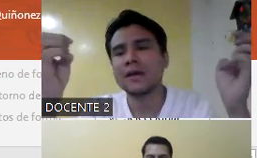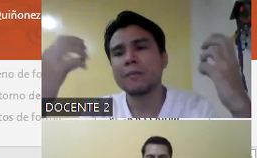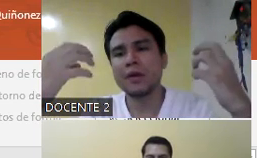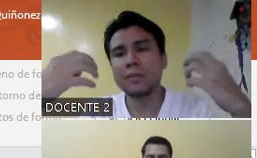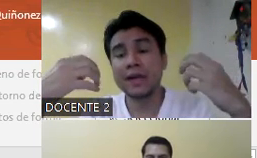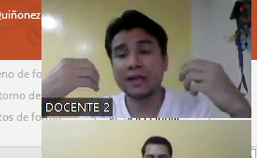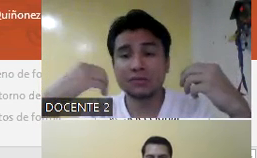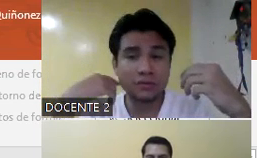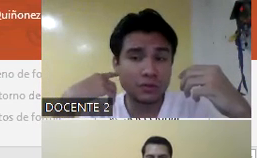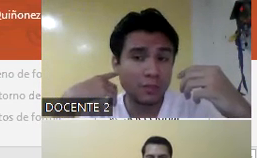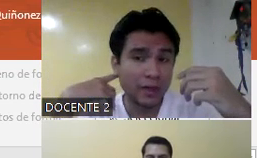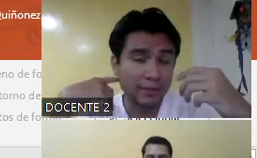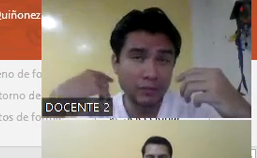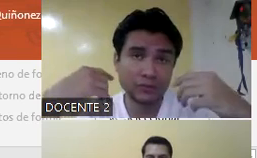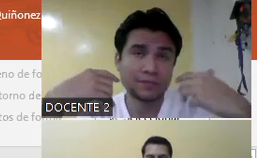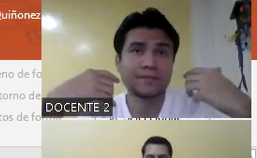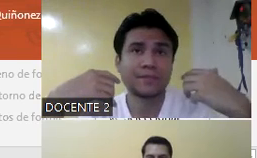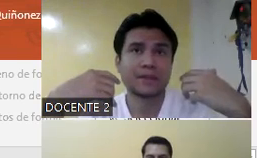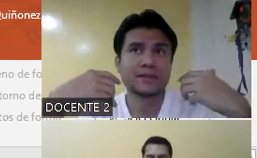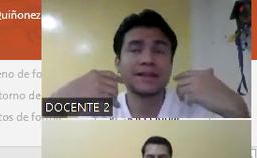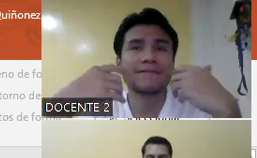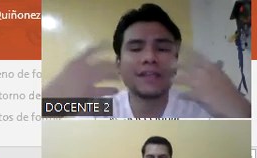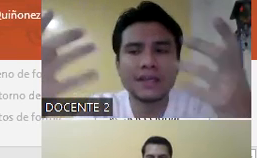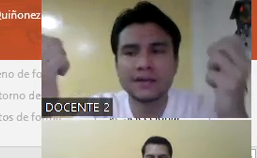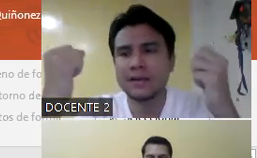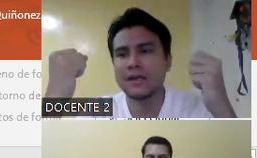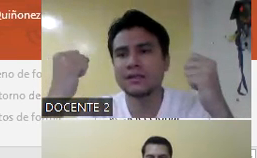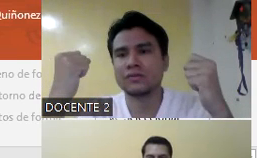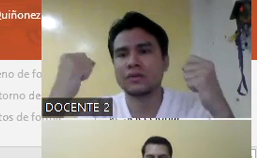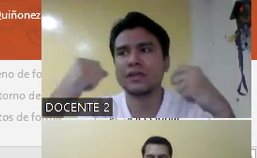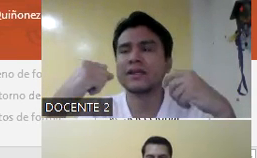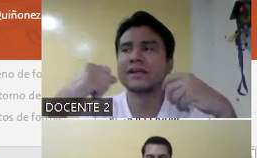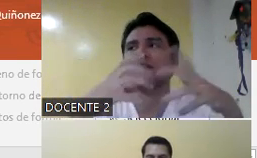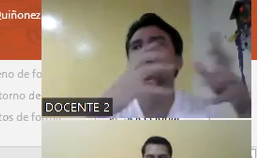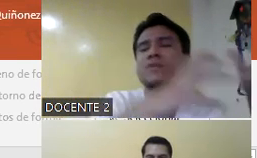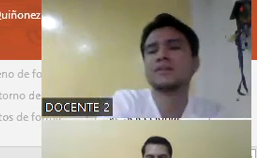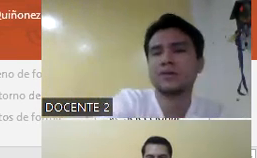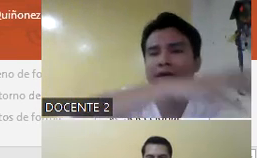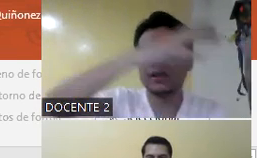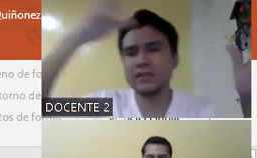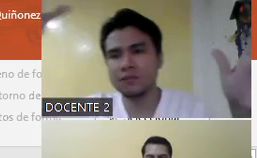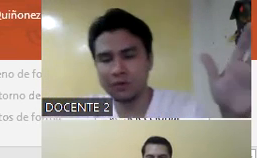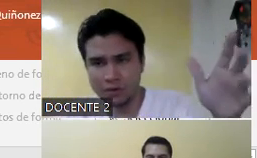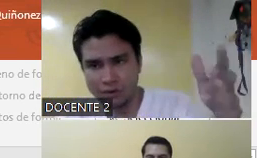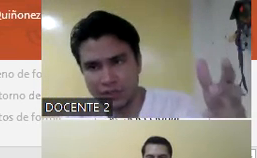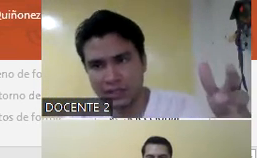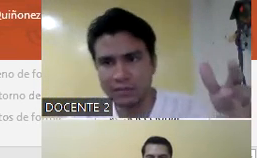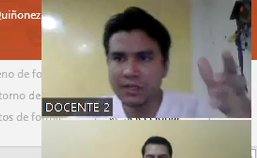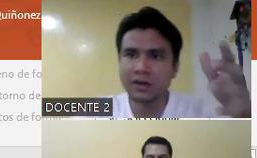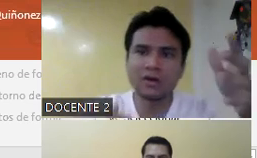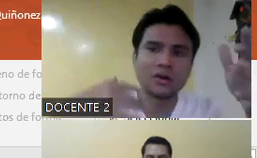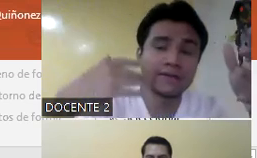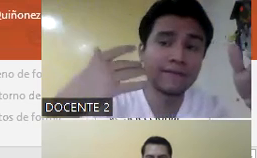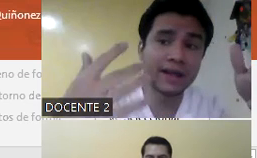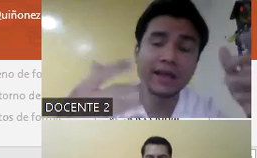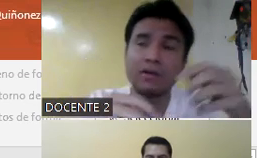componentes. Pero para que nosotros podamos sentir eso y que nuestro organismo lo